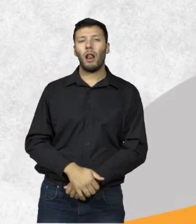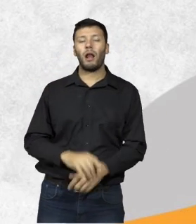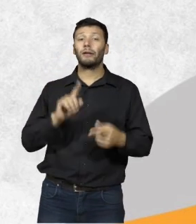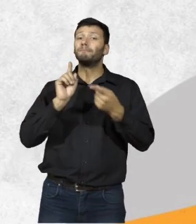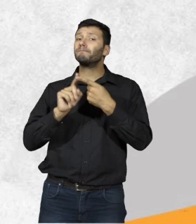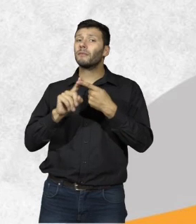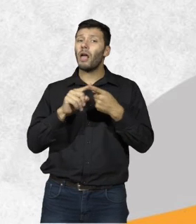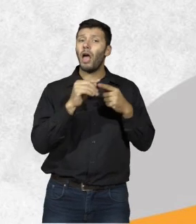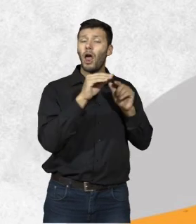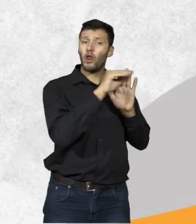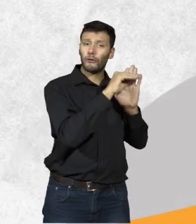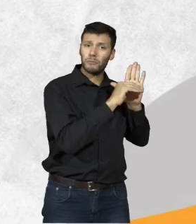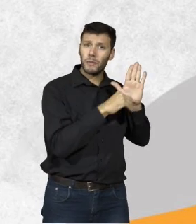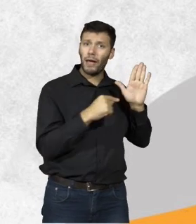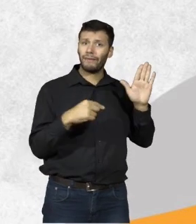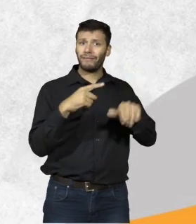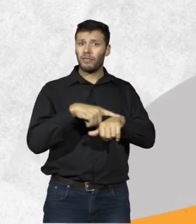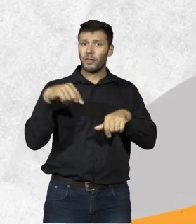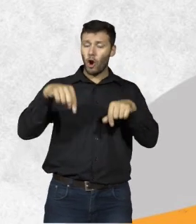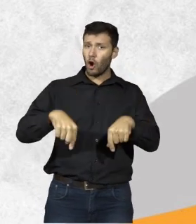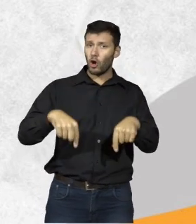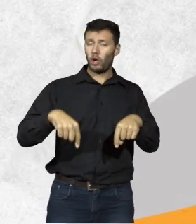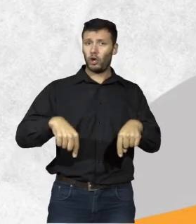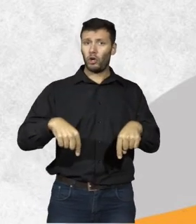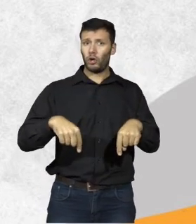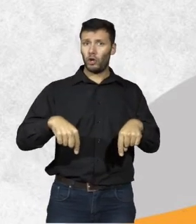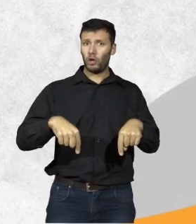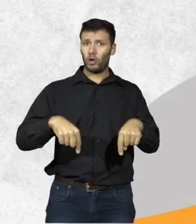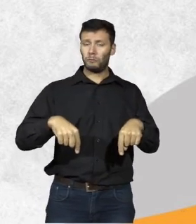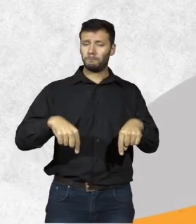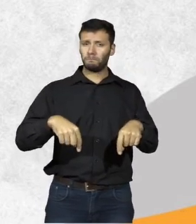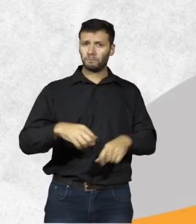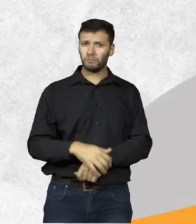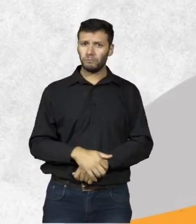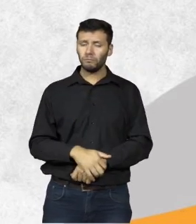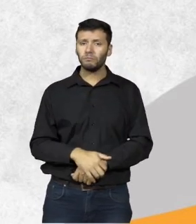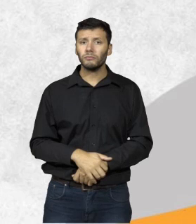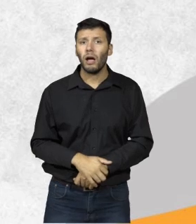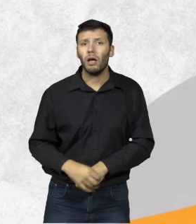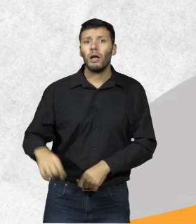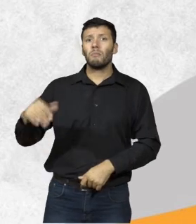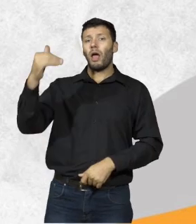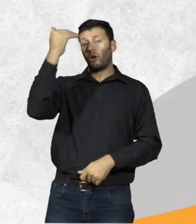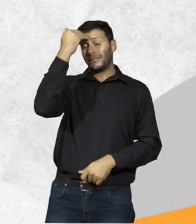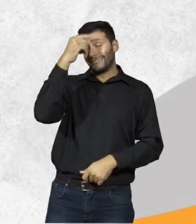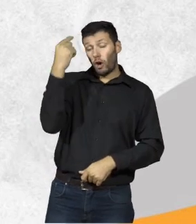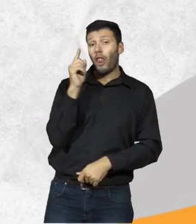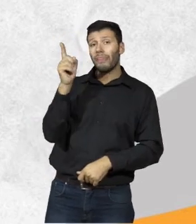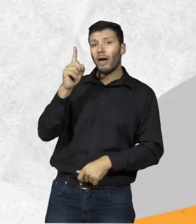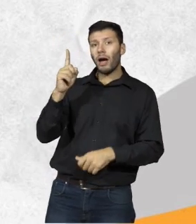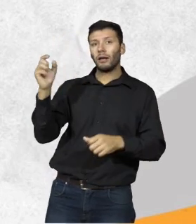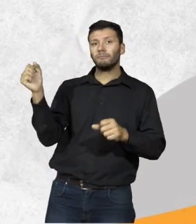vigente, hasta que lleguemos a la provincia, bueno, la Constitución Nacional es la que nos